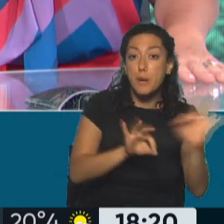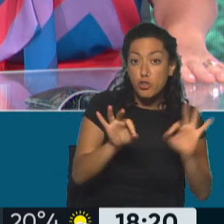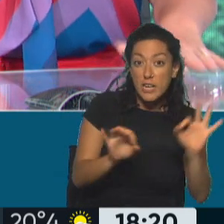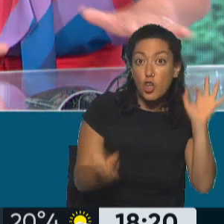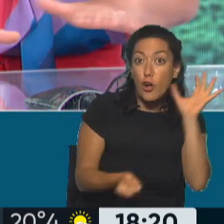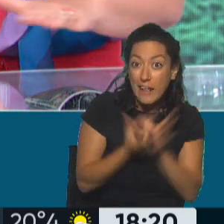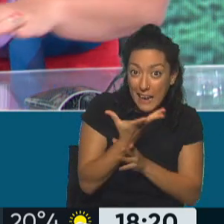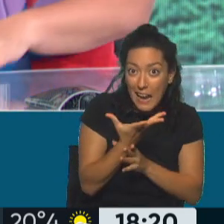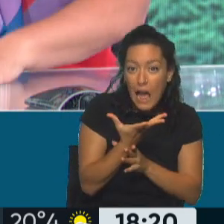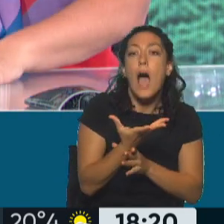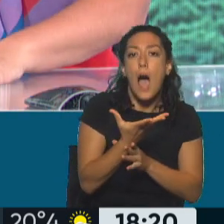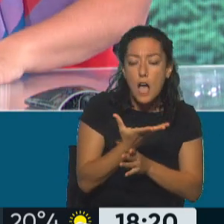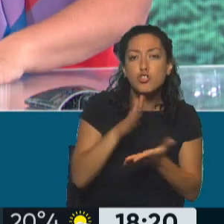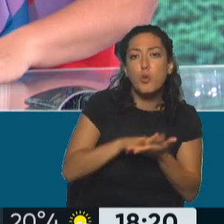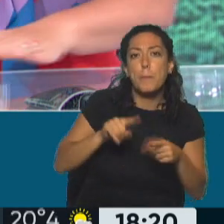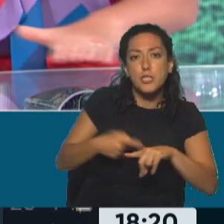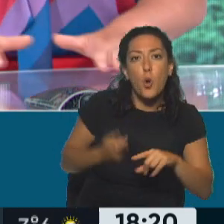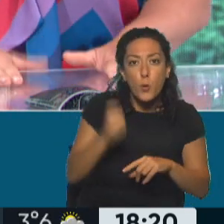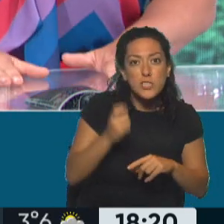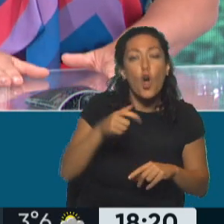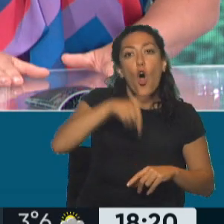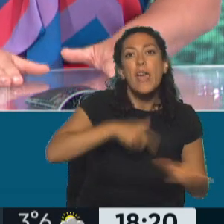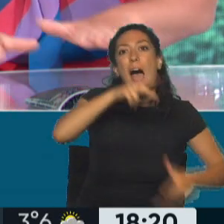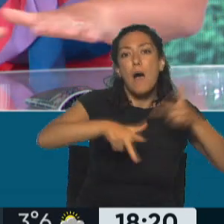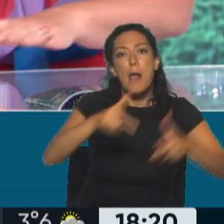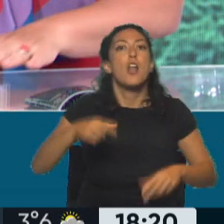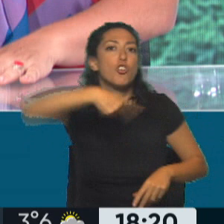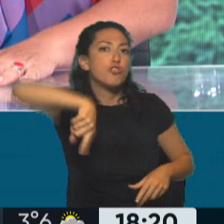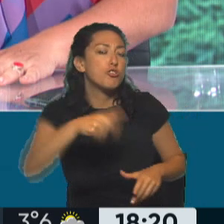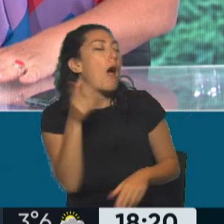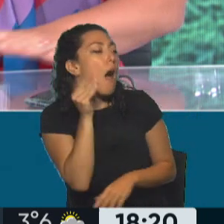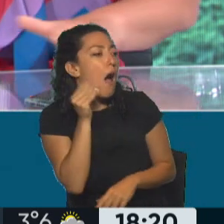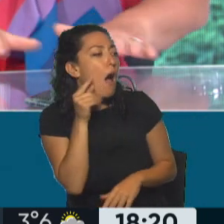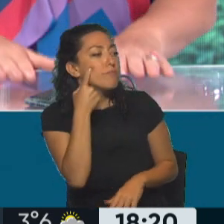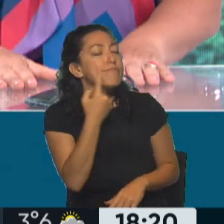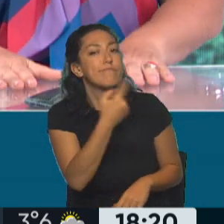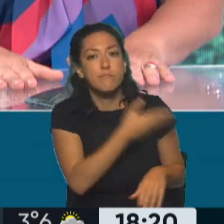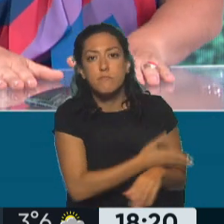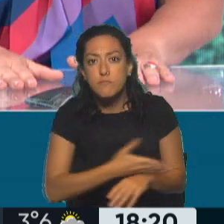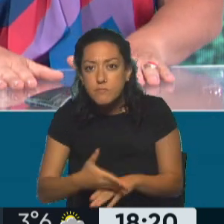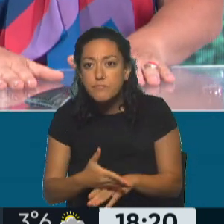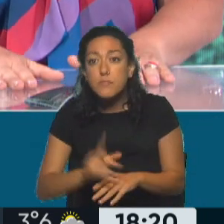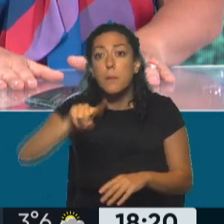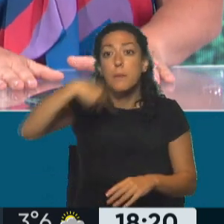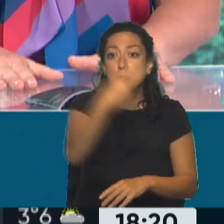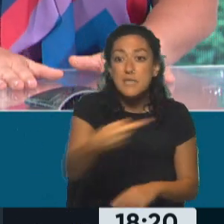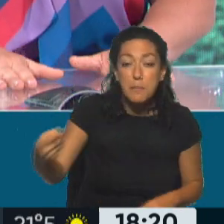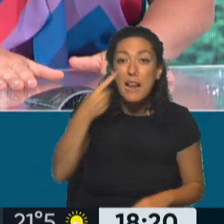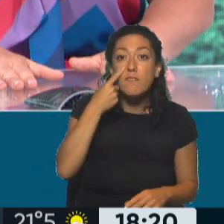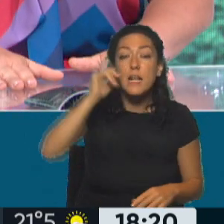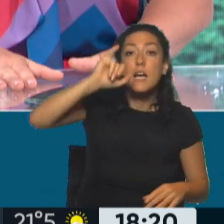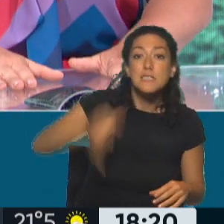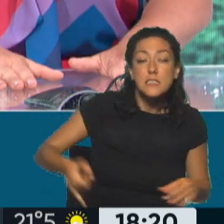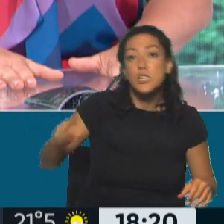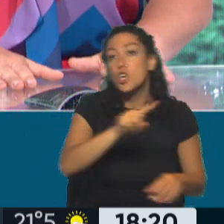de juicio político. La semana que viene se va a tratar en comisión el informe de admisibilidad. ¿Cómo es